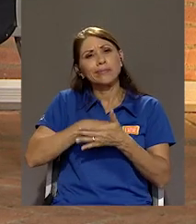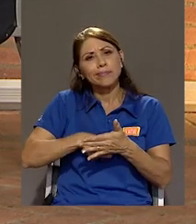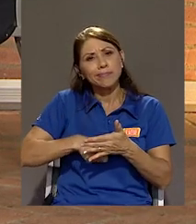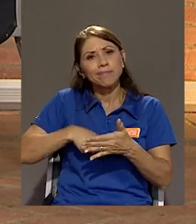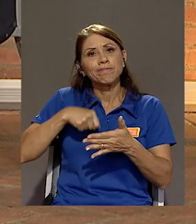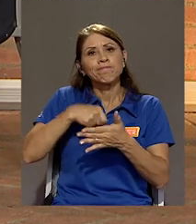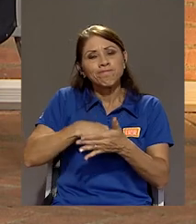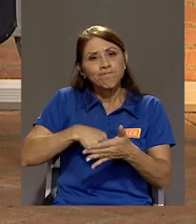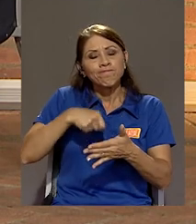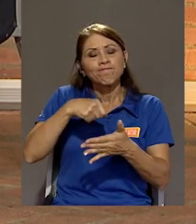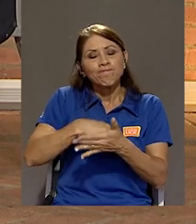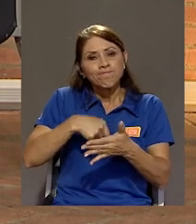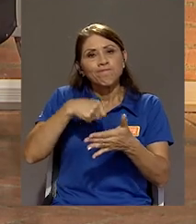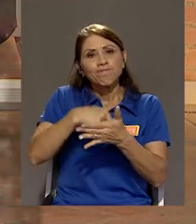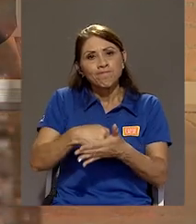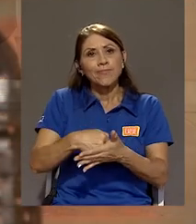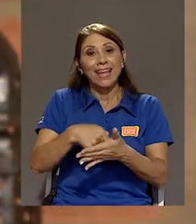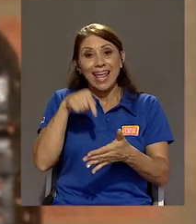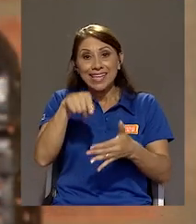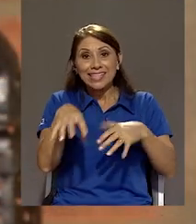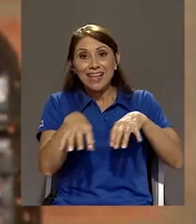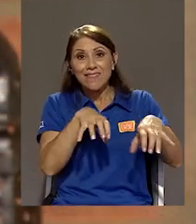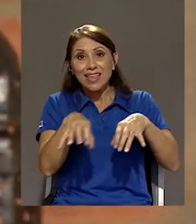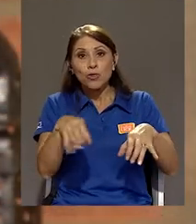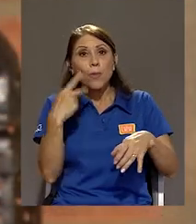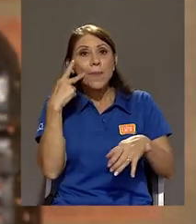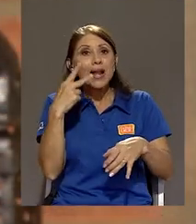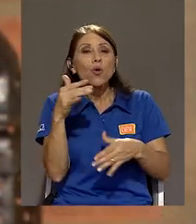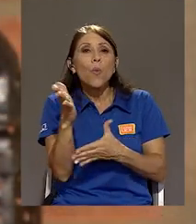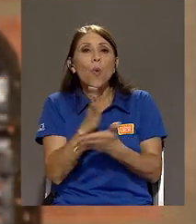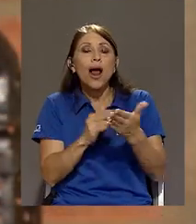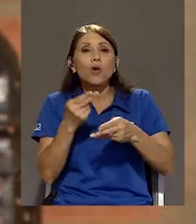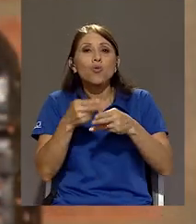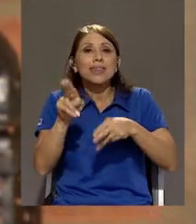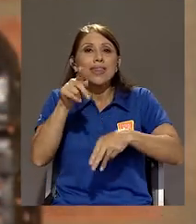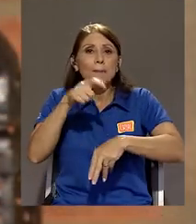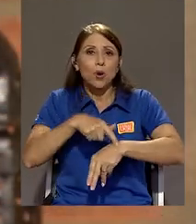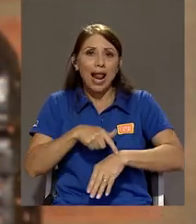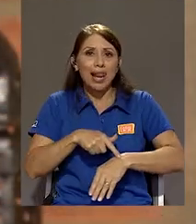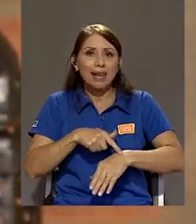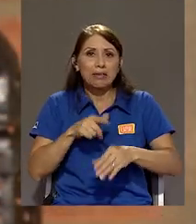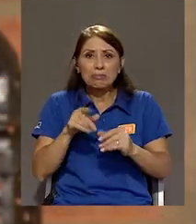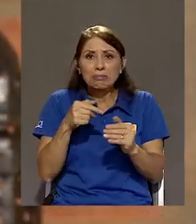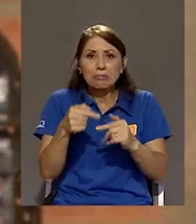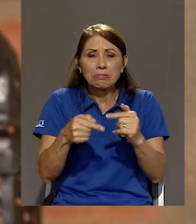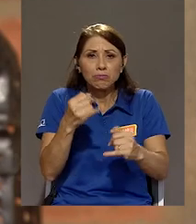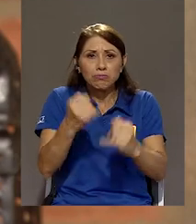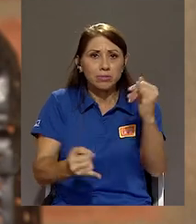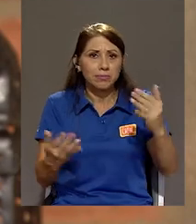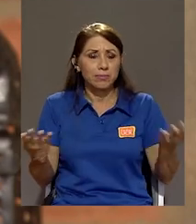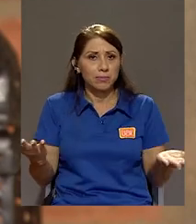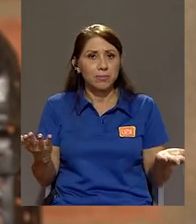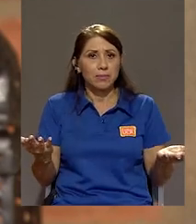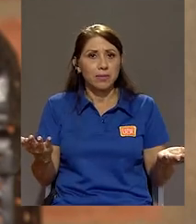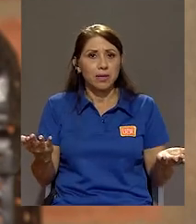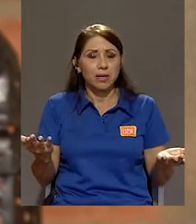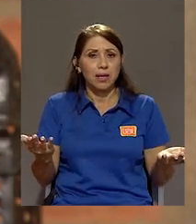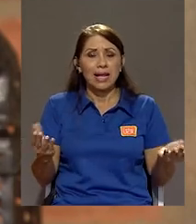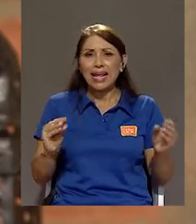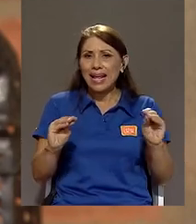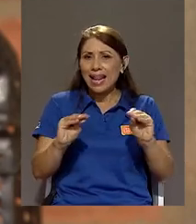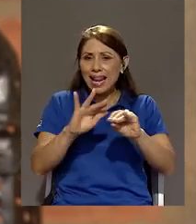vehementes en marcar este evento como algo temporal. O sea, claramente, es